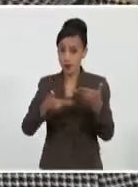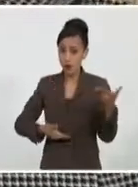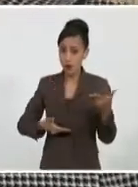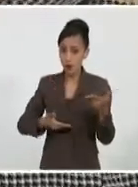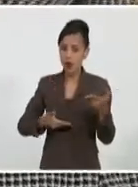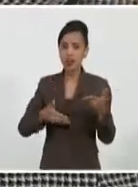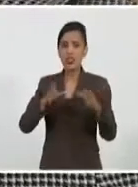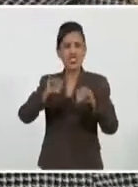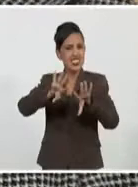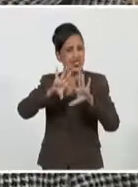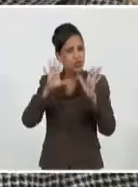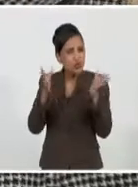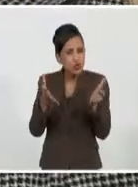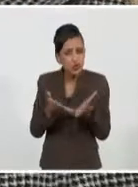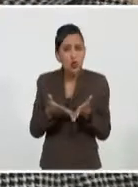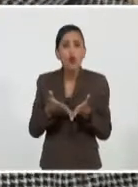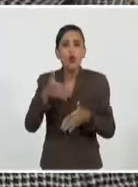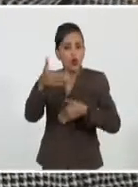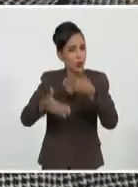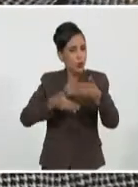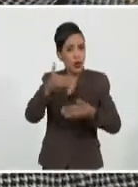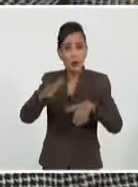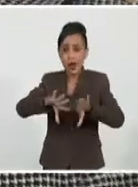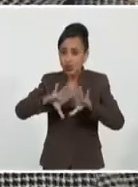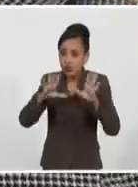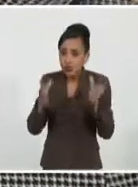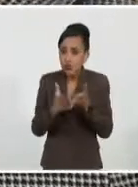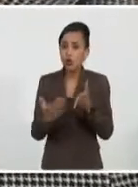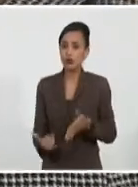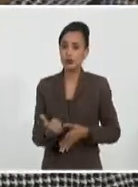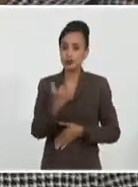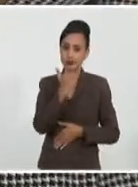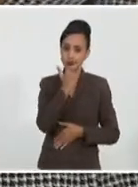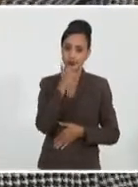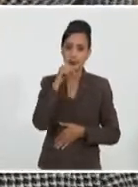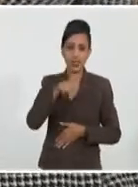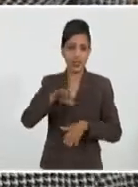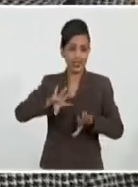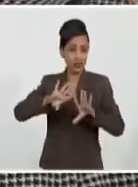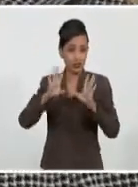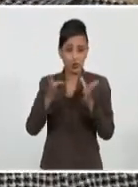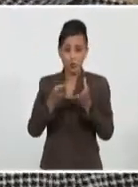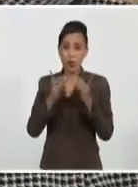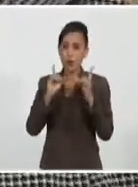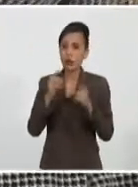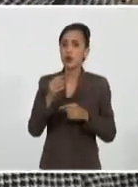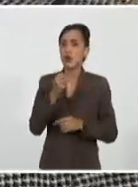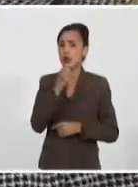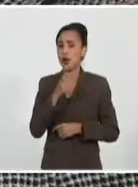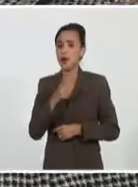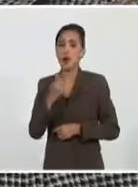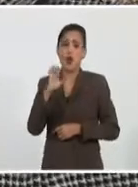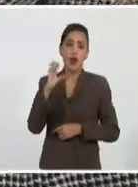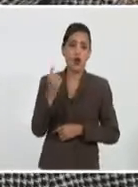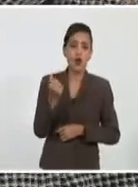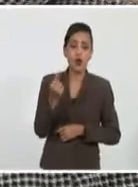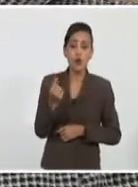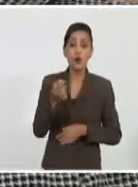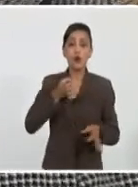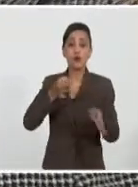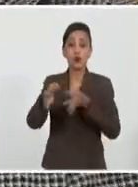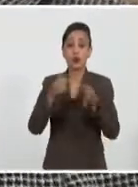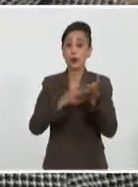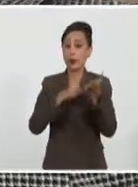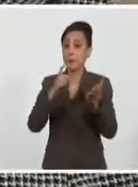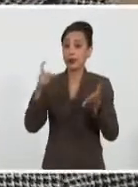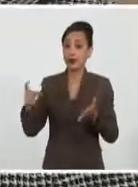que se nos están sucediendo en toda la política, tanto económica, en la política de funcionamiento del